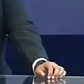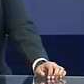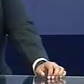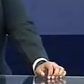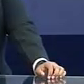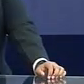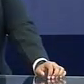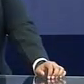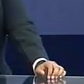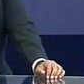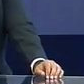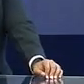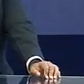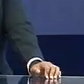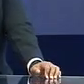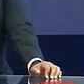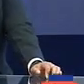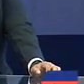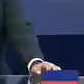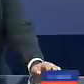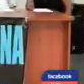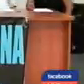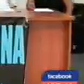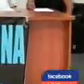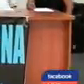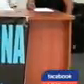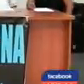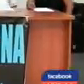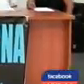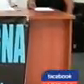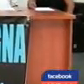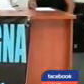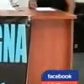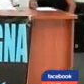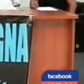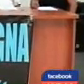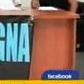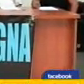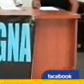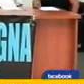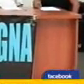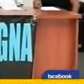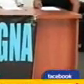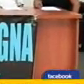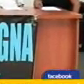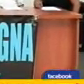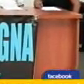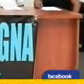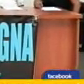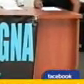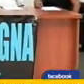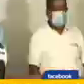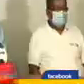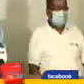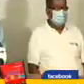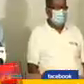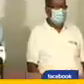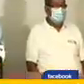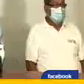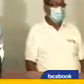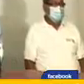Continuamos con Noticiero Hechos. Un grupo de sindicatos que respalda los proyectos sobre las reformas al sistema provisional, previsional,